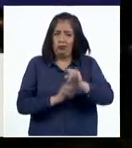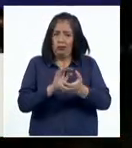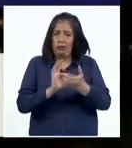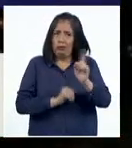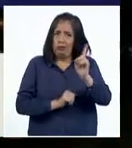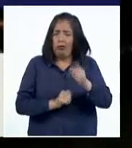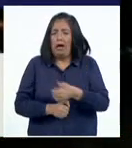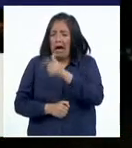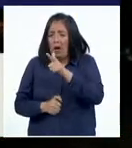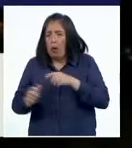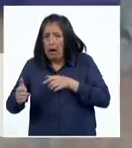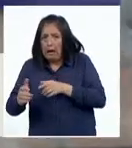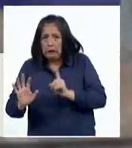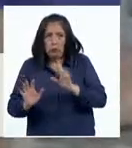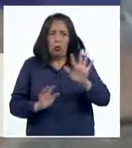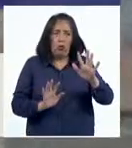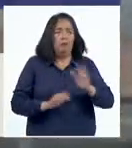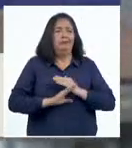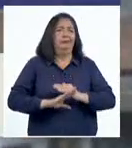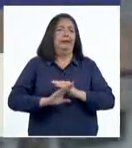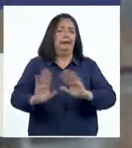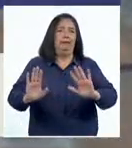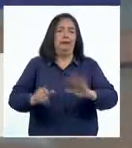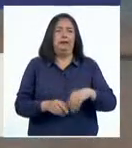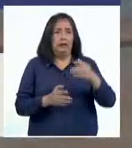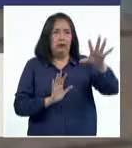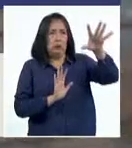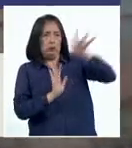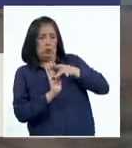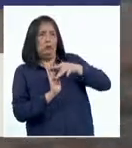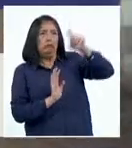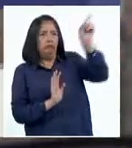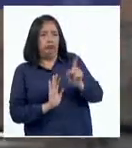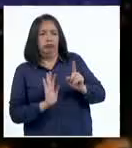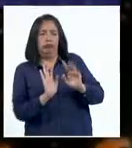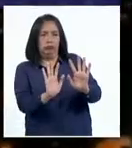en el agua. Y así evitar atraer la energía de los rayos.